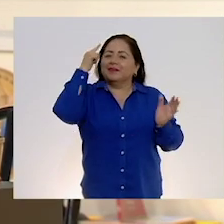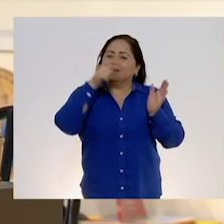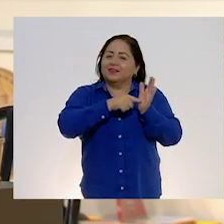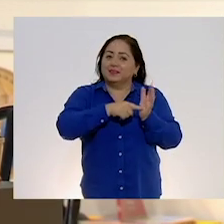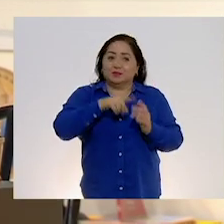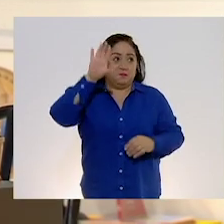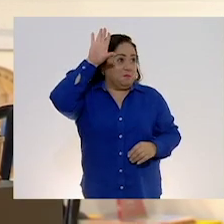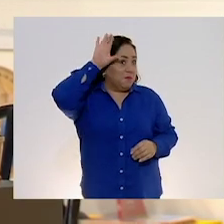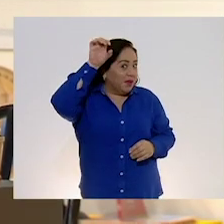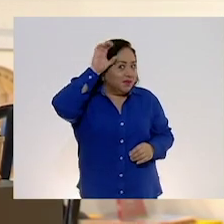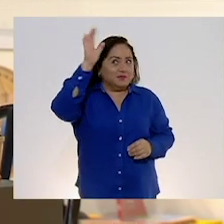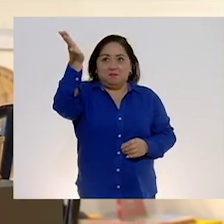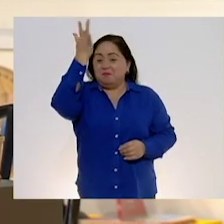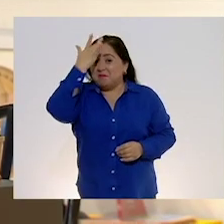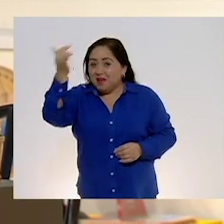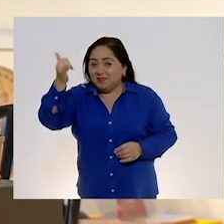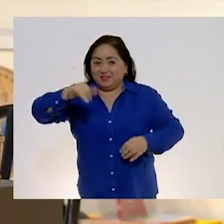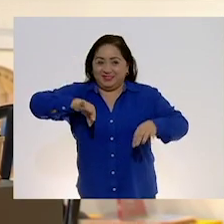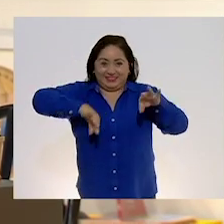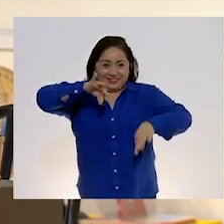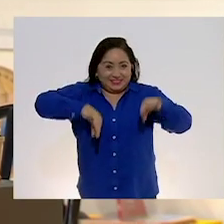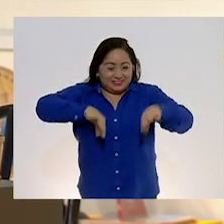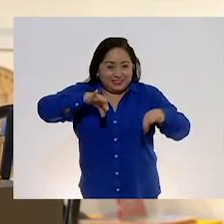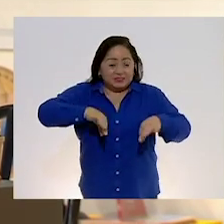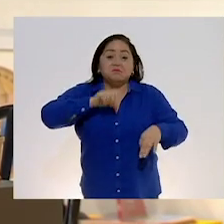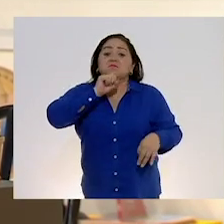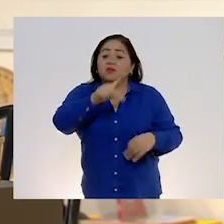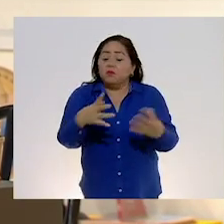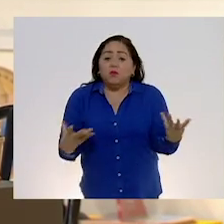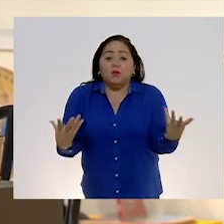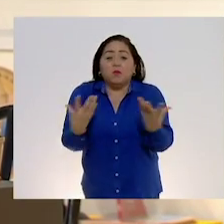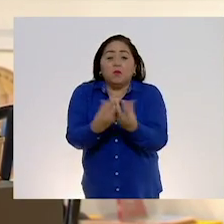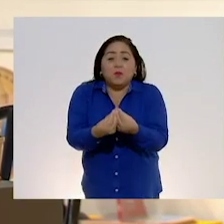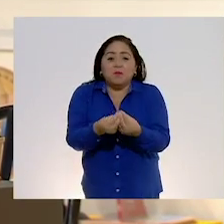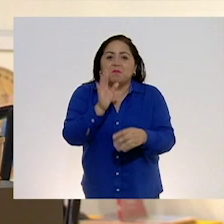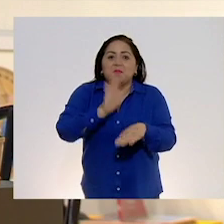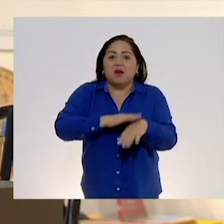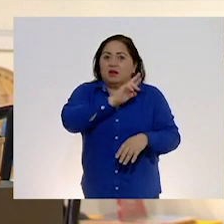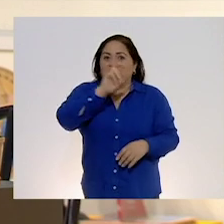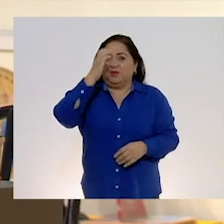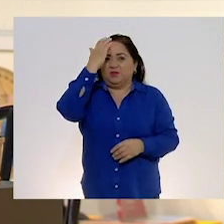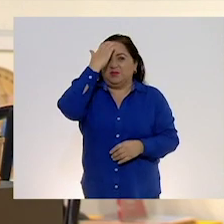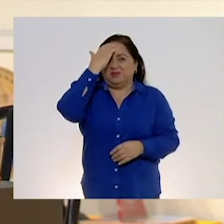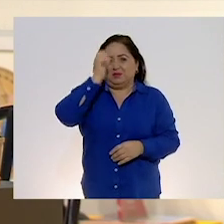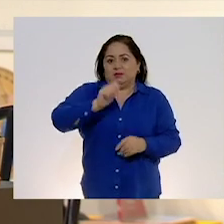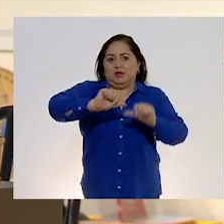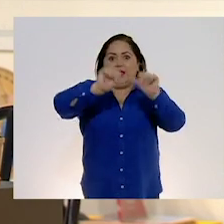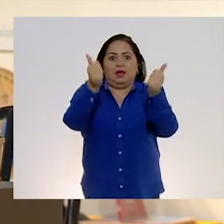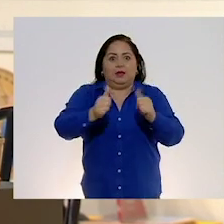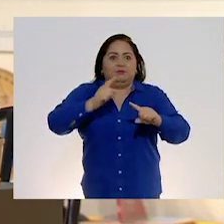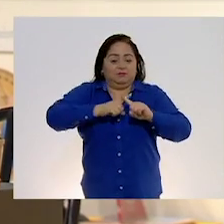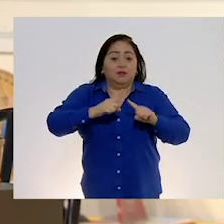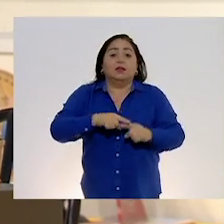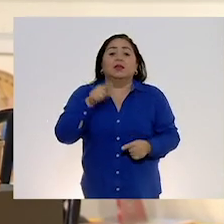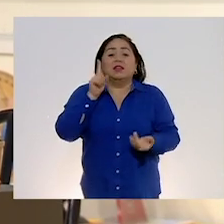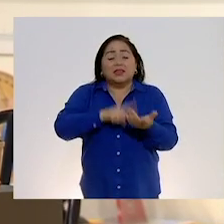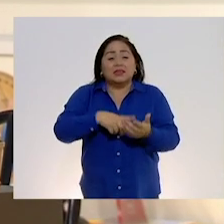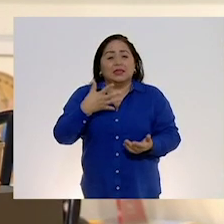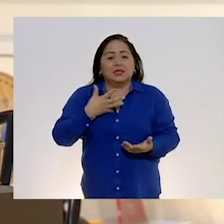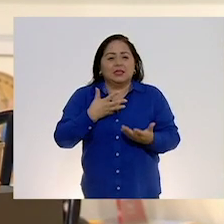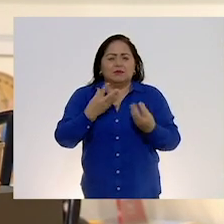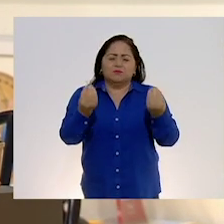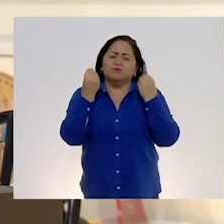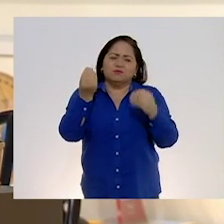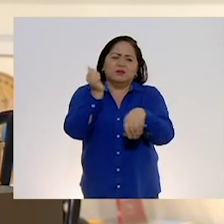payasos como los magos y los titiriteros forman parte de las más reconocidas artes escénicas. Existen grandes